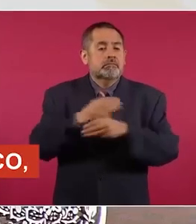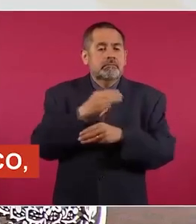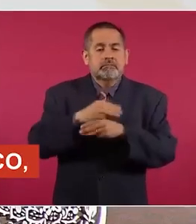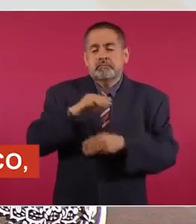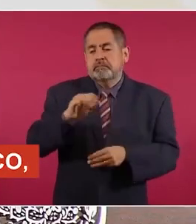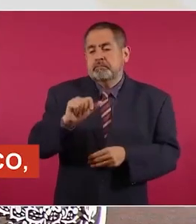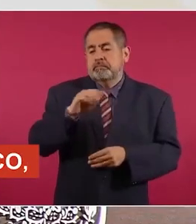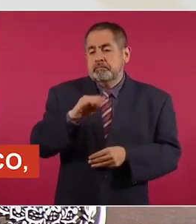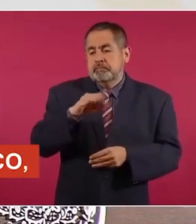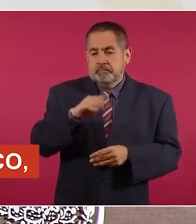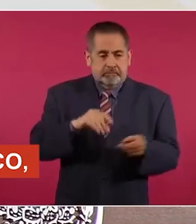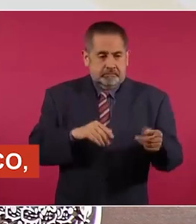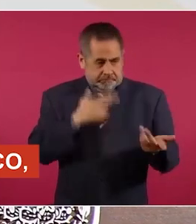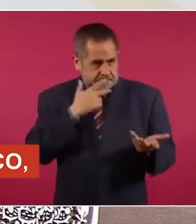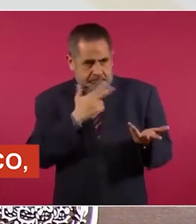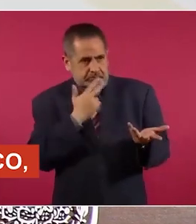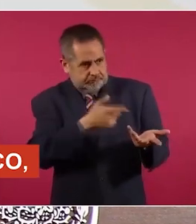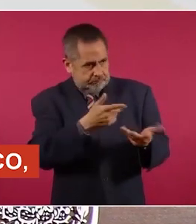eso sí,